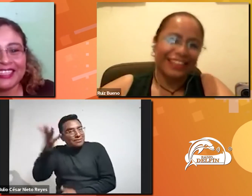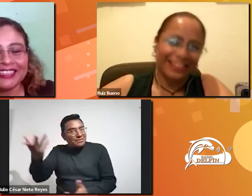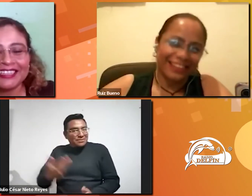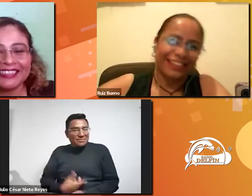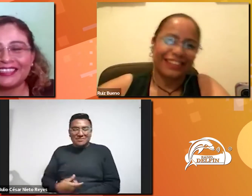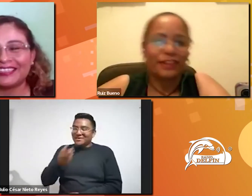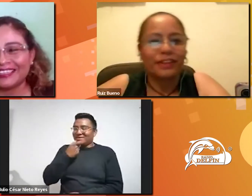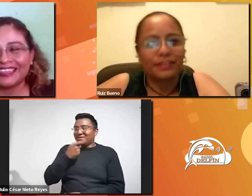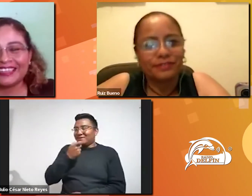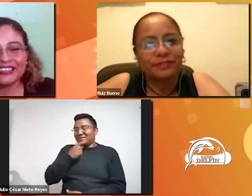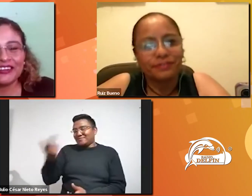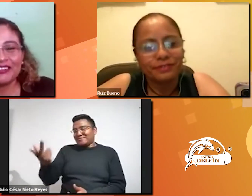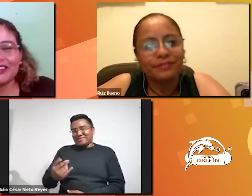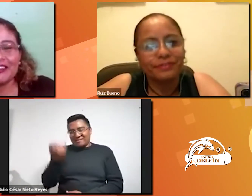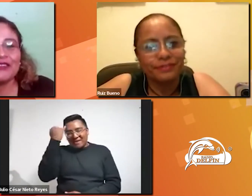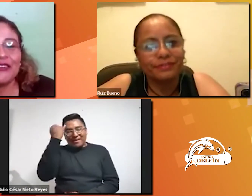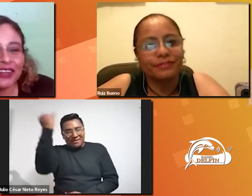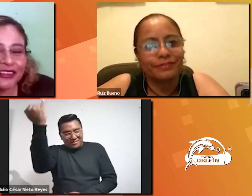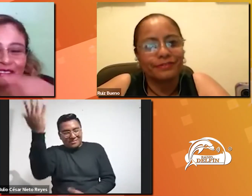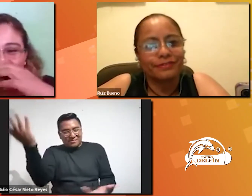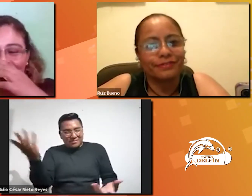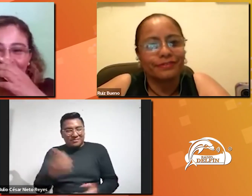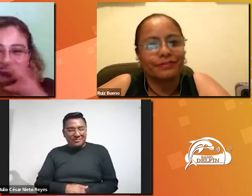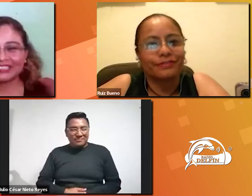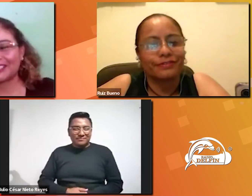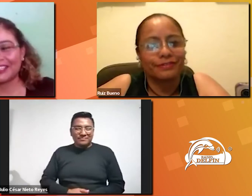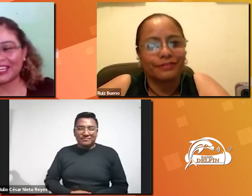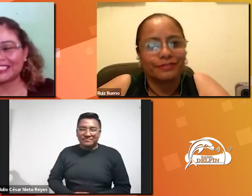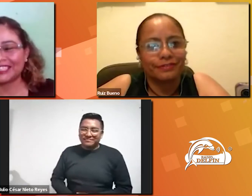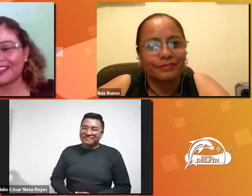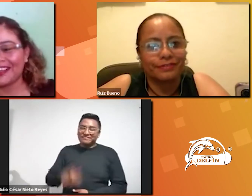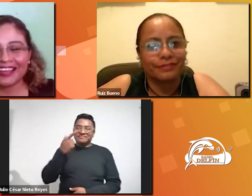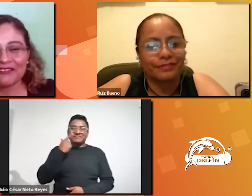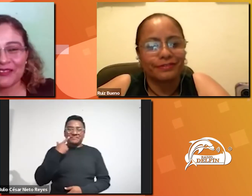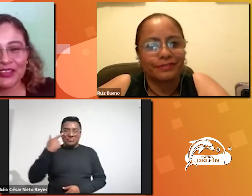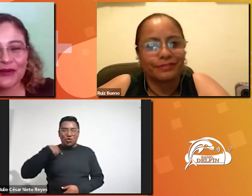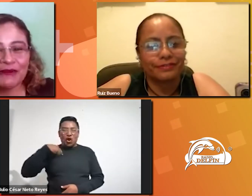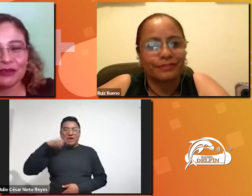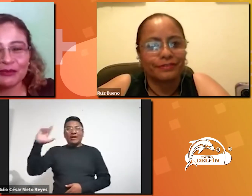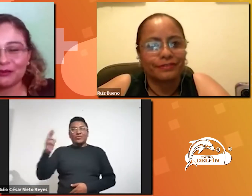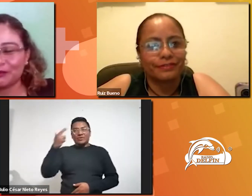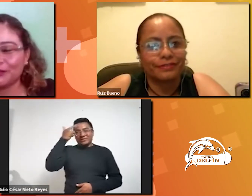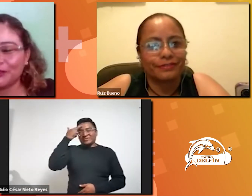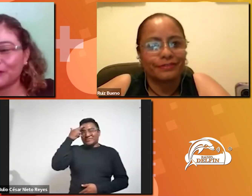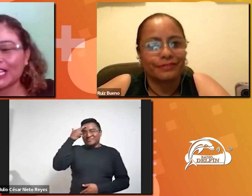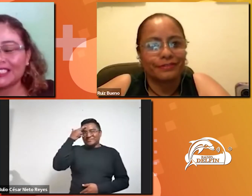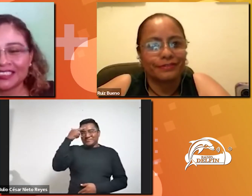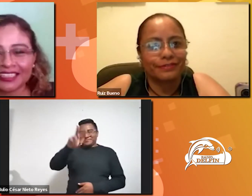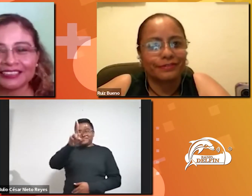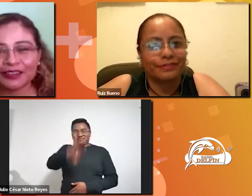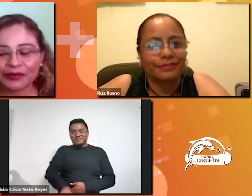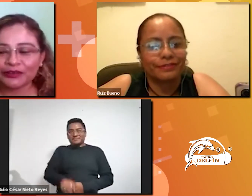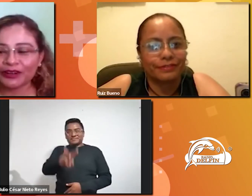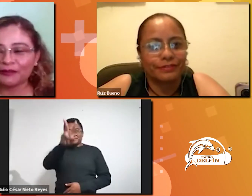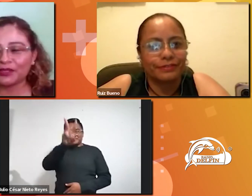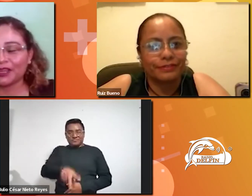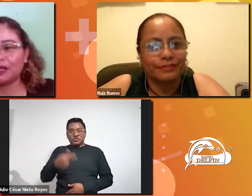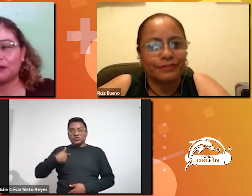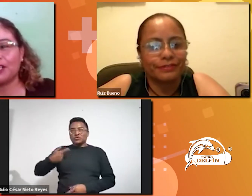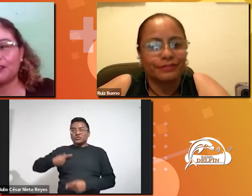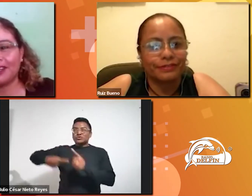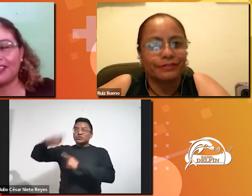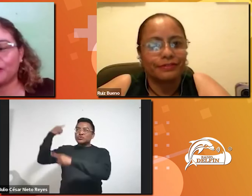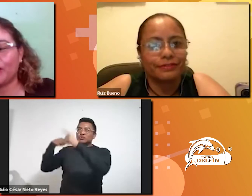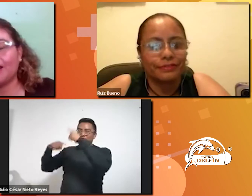tal. Sí. Imagínate. No, me acuerdo cuando, ahora sí, nos vamos muy, muy hacia atrás. Todavía yo